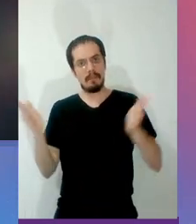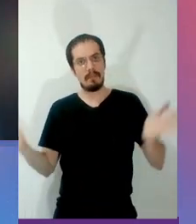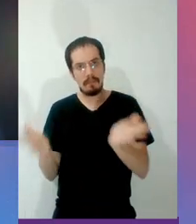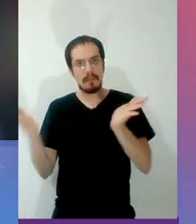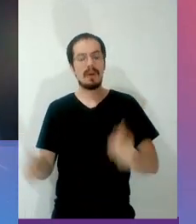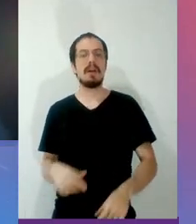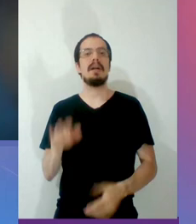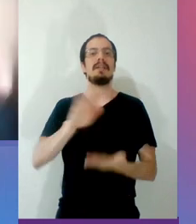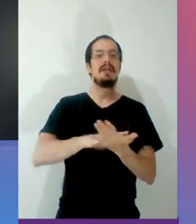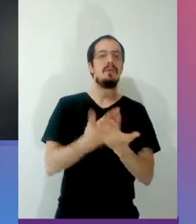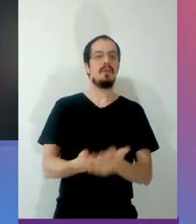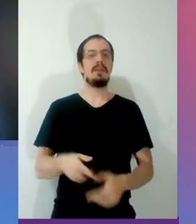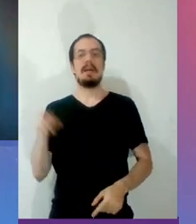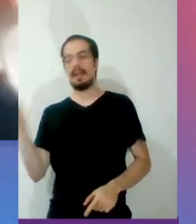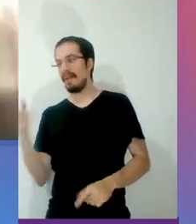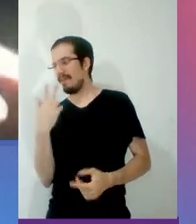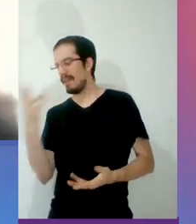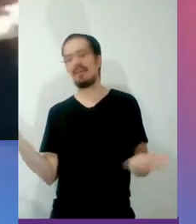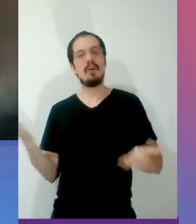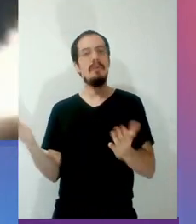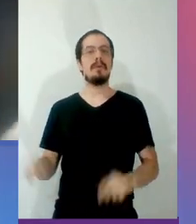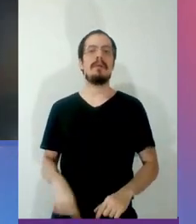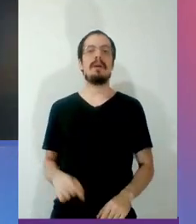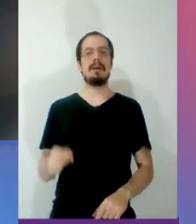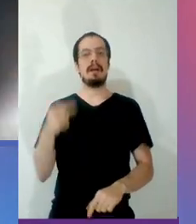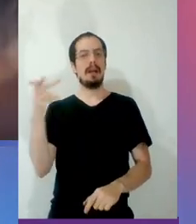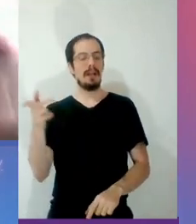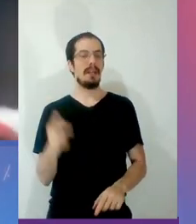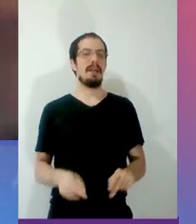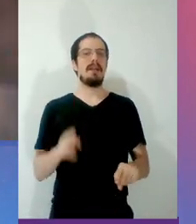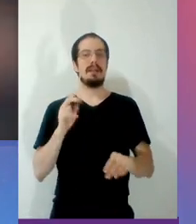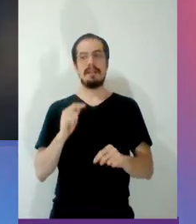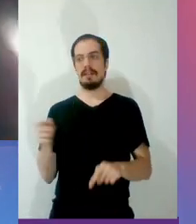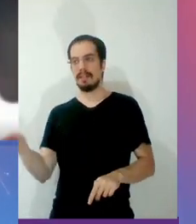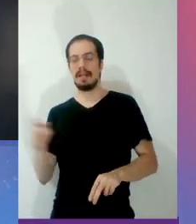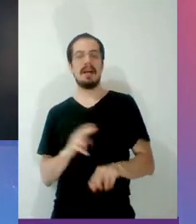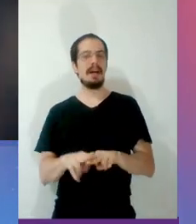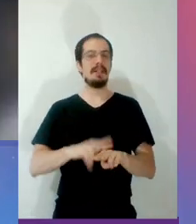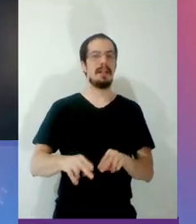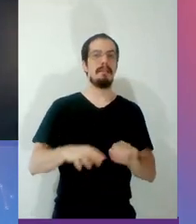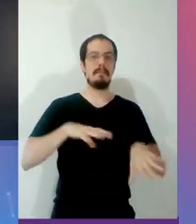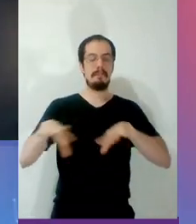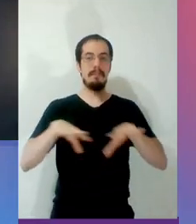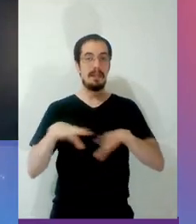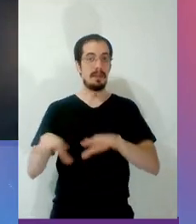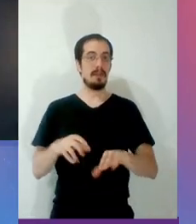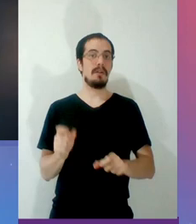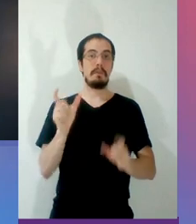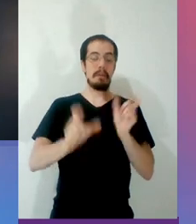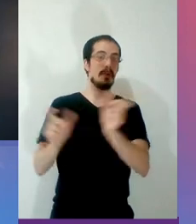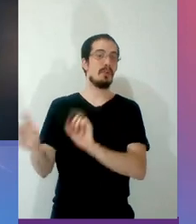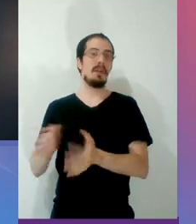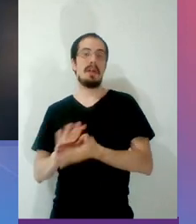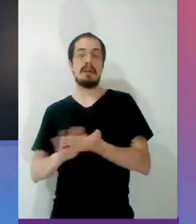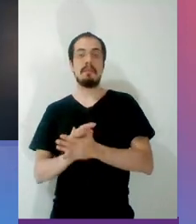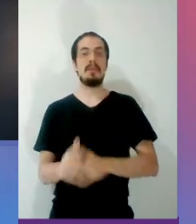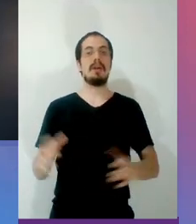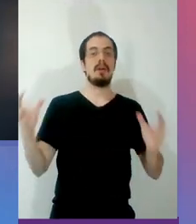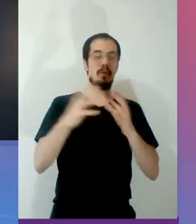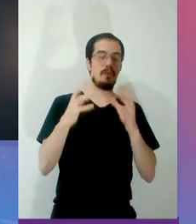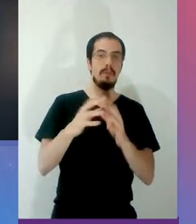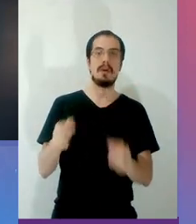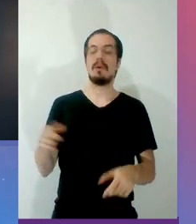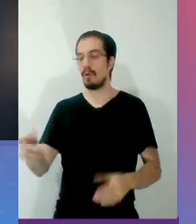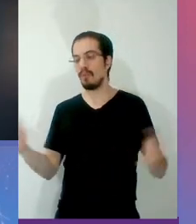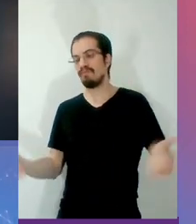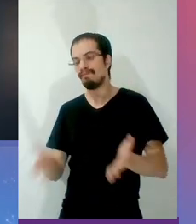fondo se forma a gente de la comunidad en determinadas áreas. Y son cosas que se pueden hacer. Hay muchas cosas que se pueden